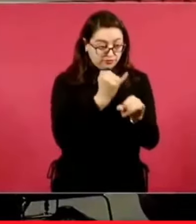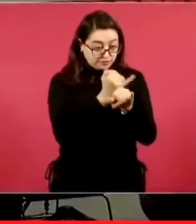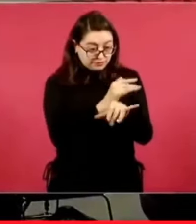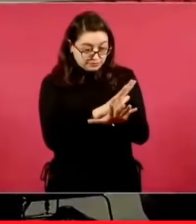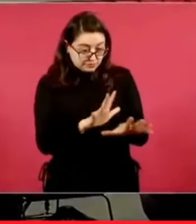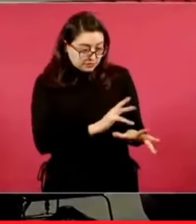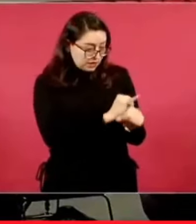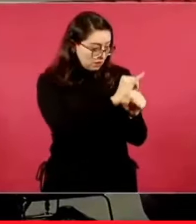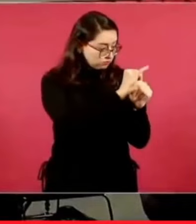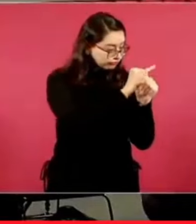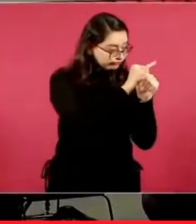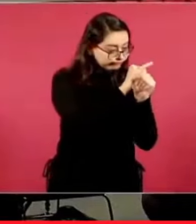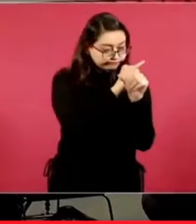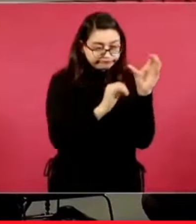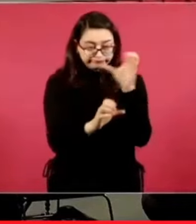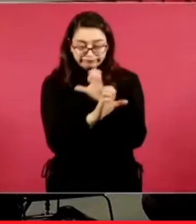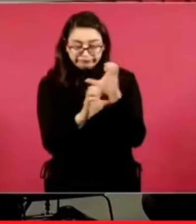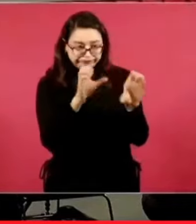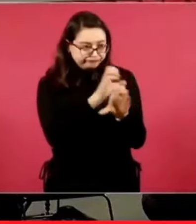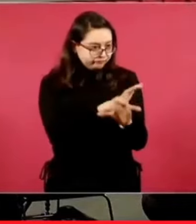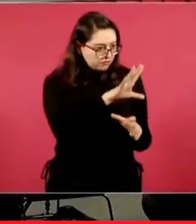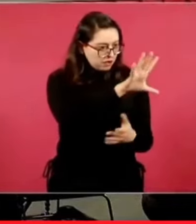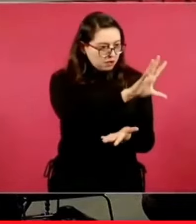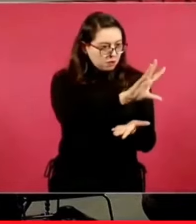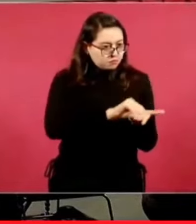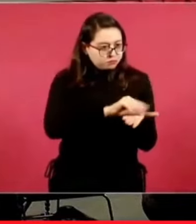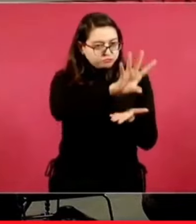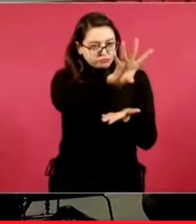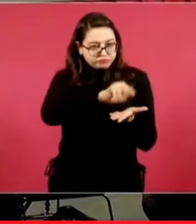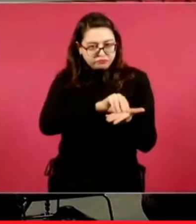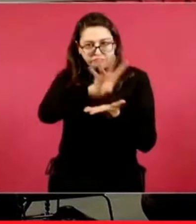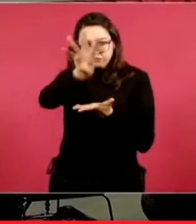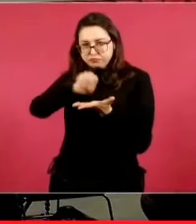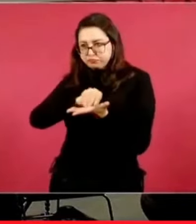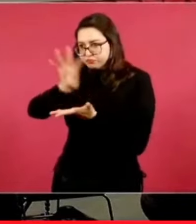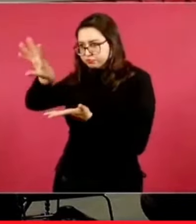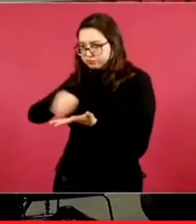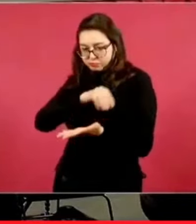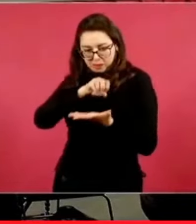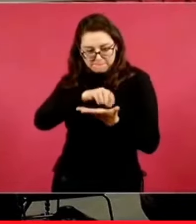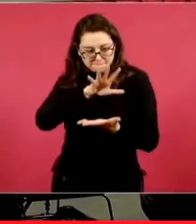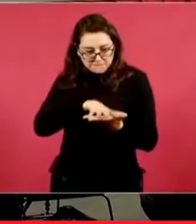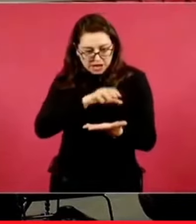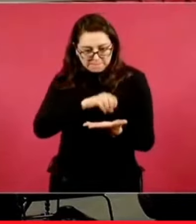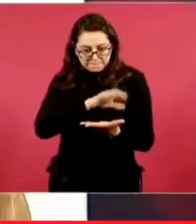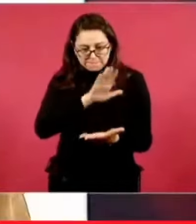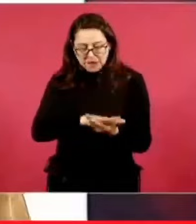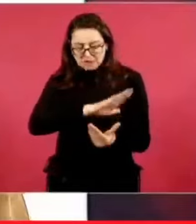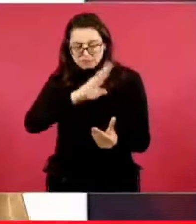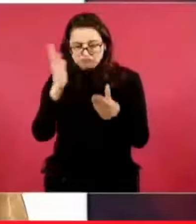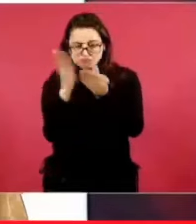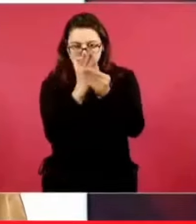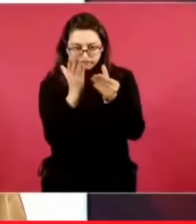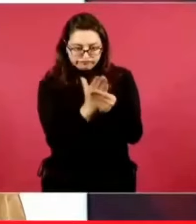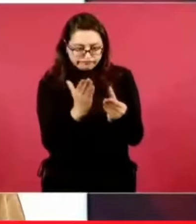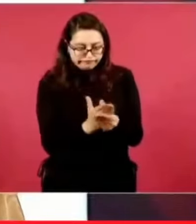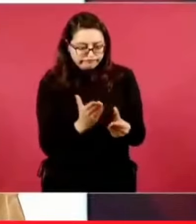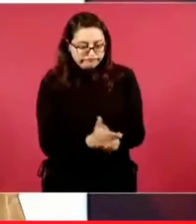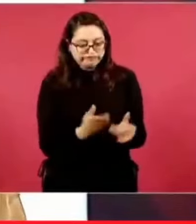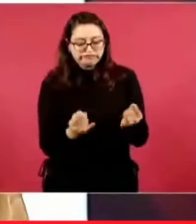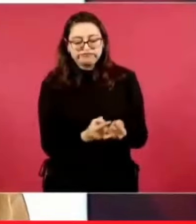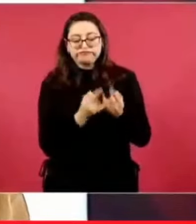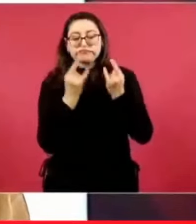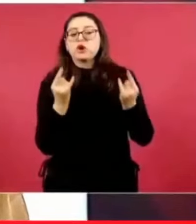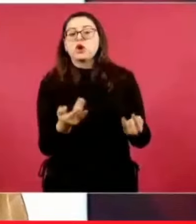valiosa para recuperar estos referentes históricos y arqueológicos de la gran civilización